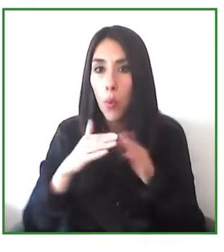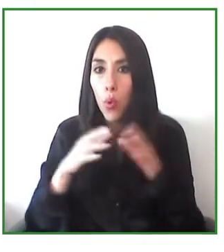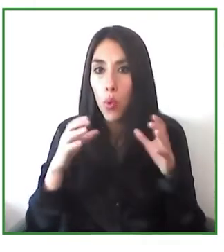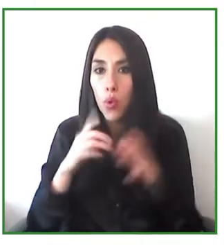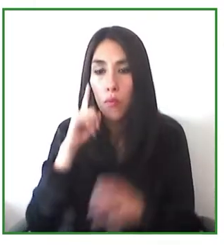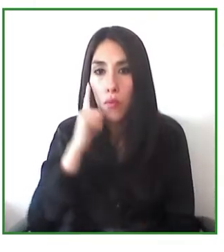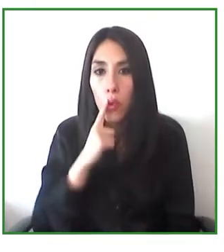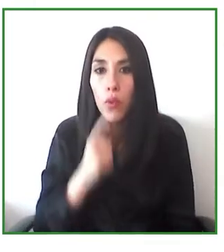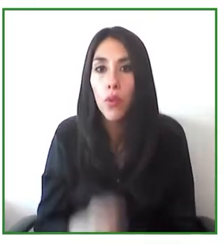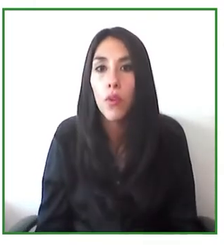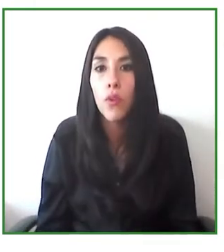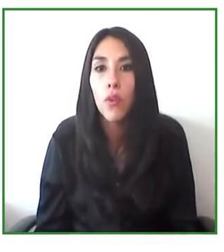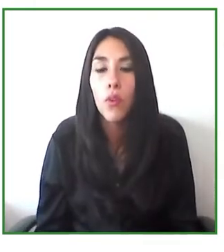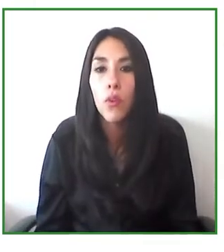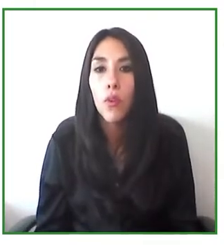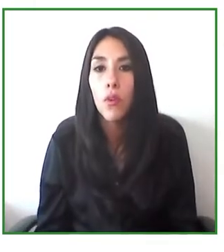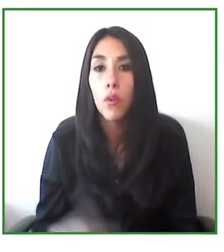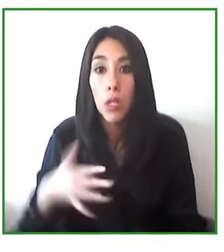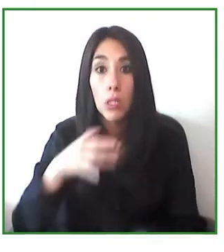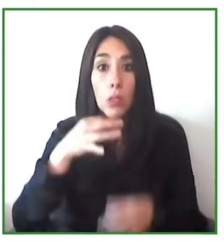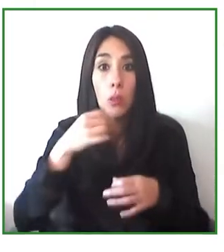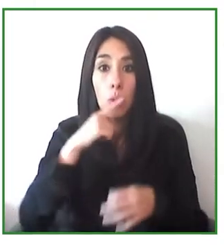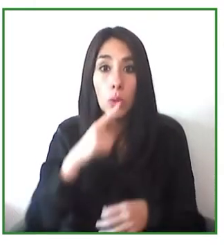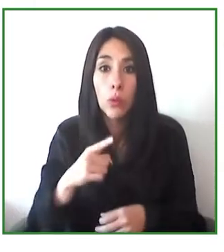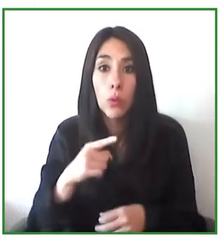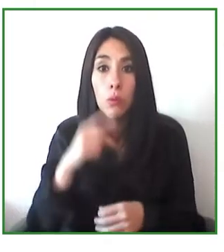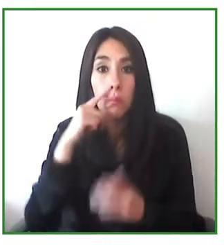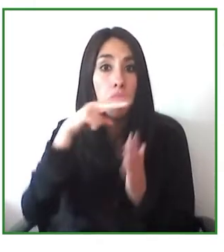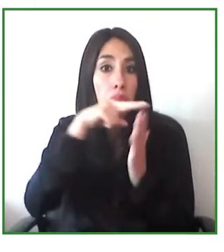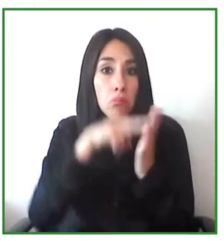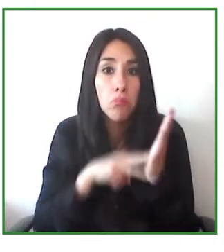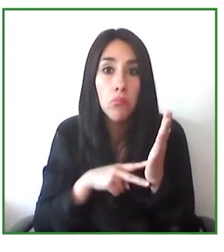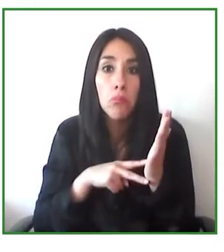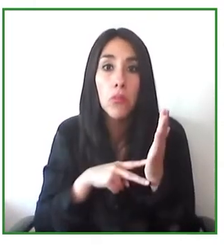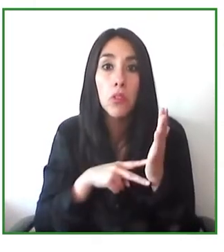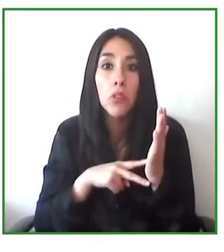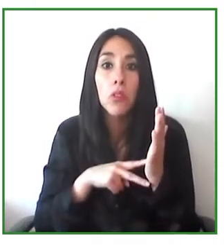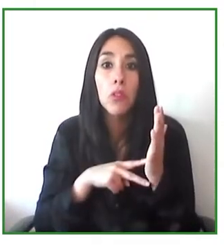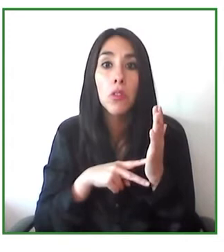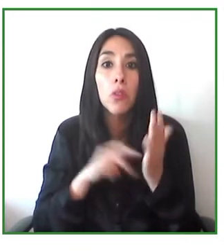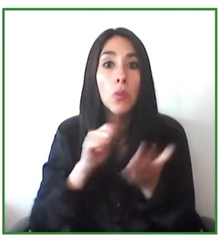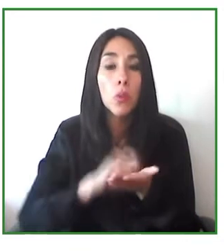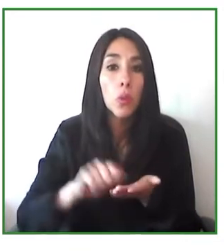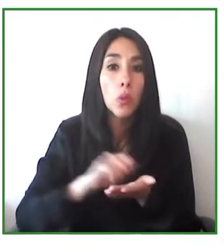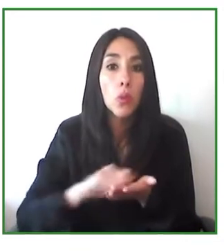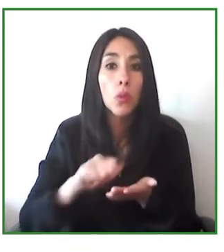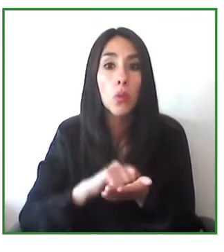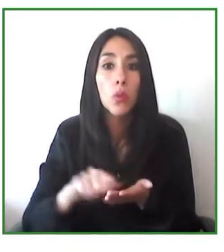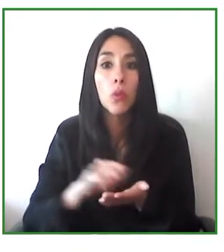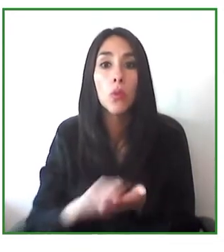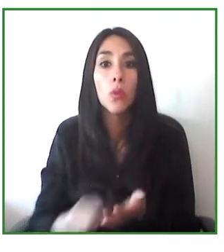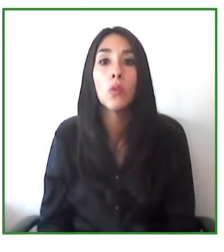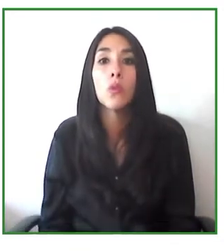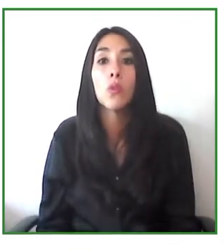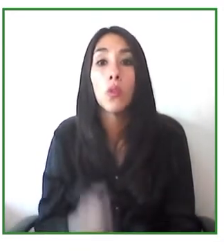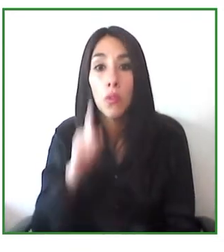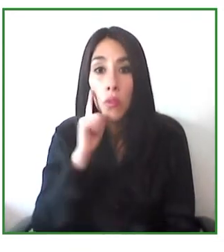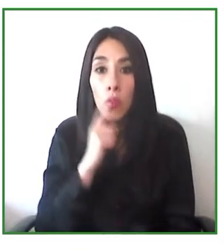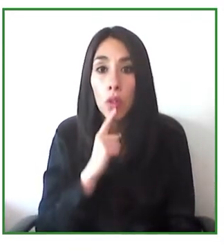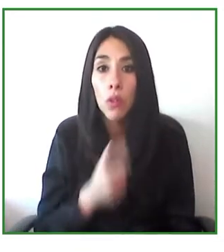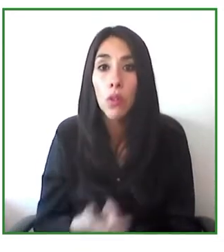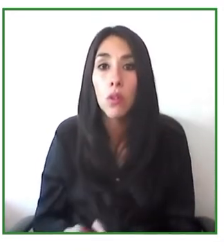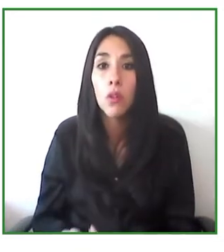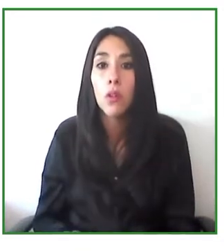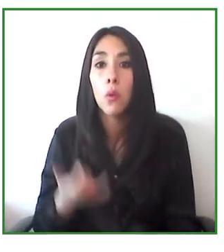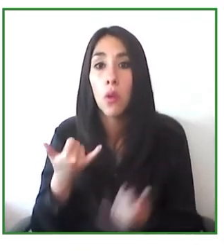español lectoescrito y muchas de las personas sordas que hacían uso de esta tecnología tenían una barrera. Pero